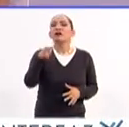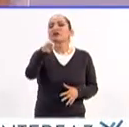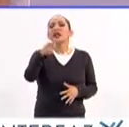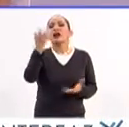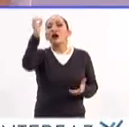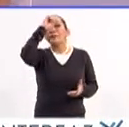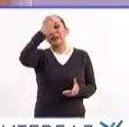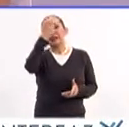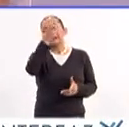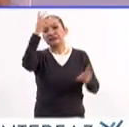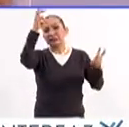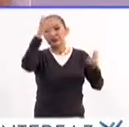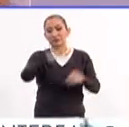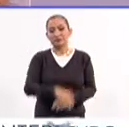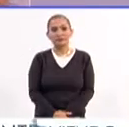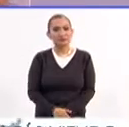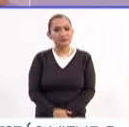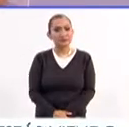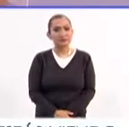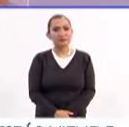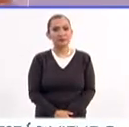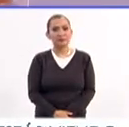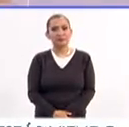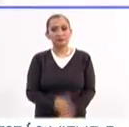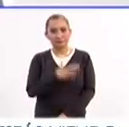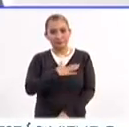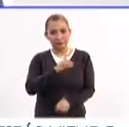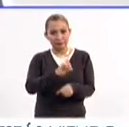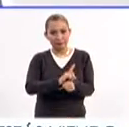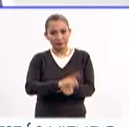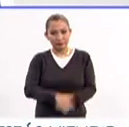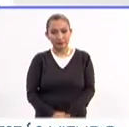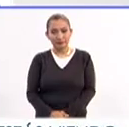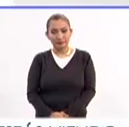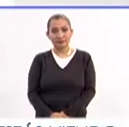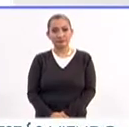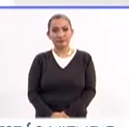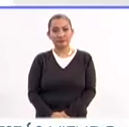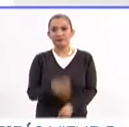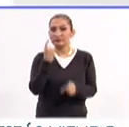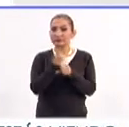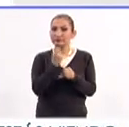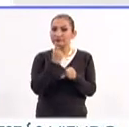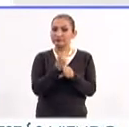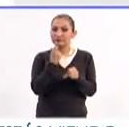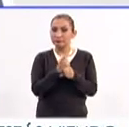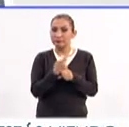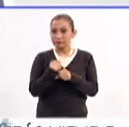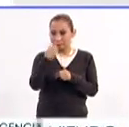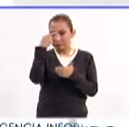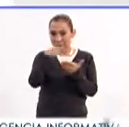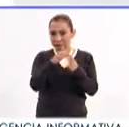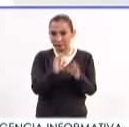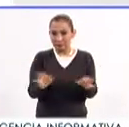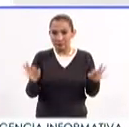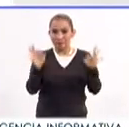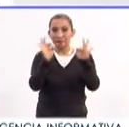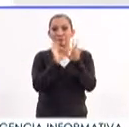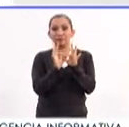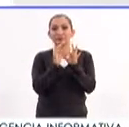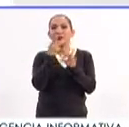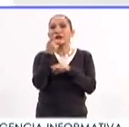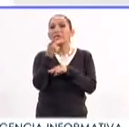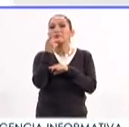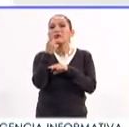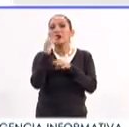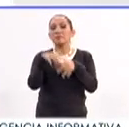usted opina al respecto, doctor? Buenos días. Bueno, en primer lugar, creo que es muy importante hablar